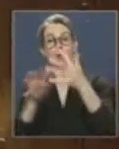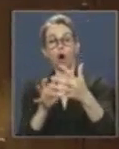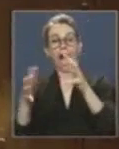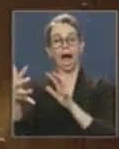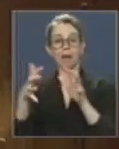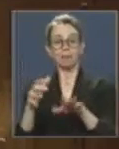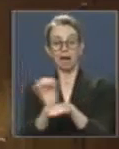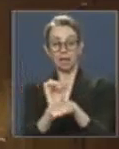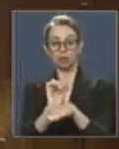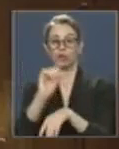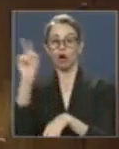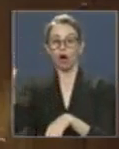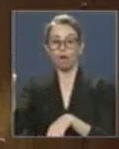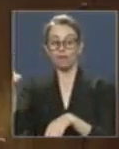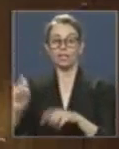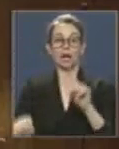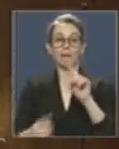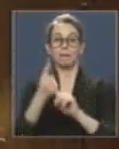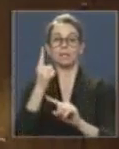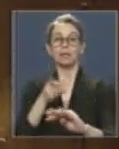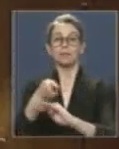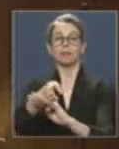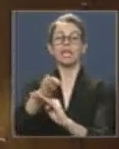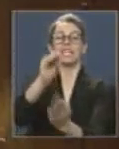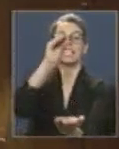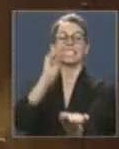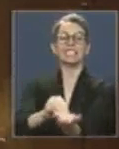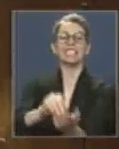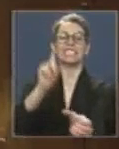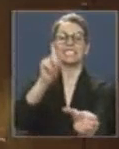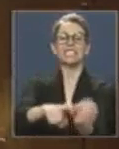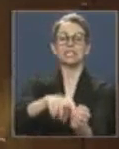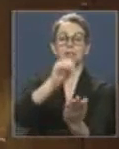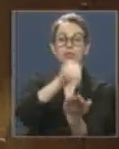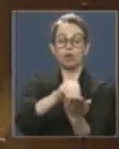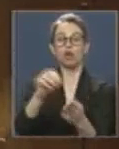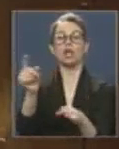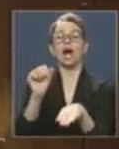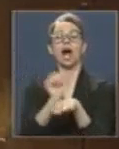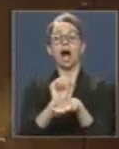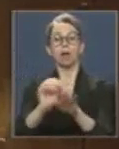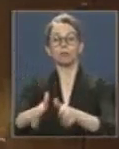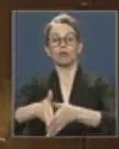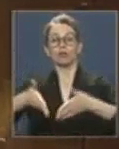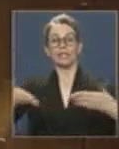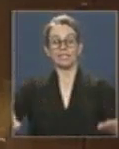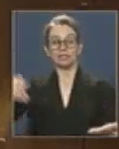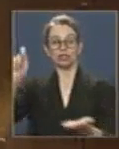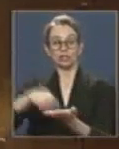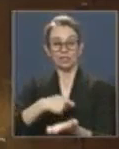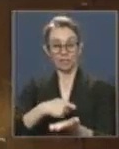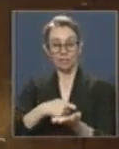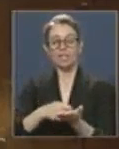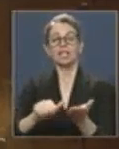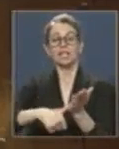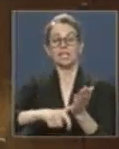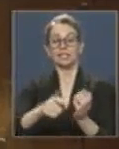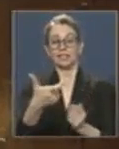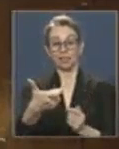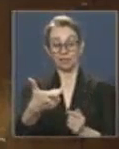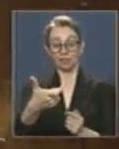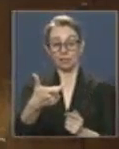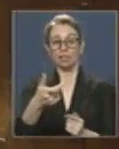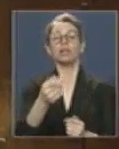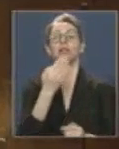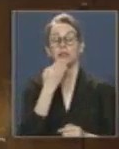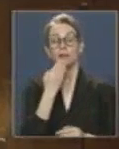una obligación de realizar su primera inscripción en el registro de vehículos motorizados del Servicio de Registro Civil e Identificación, así